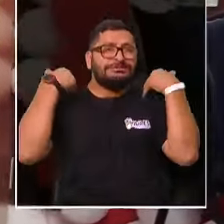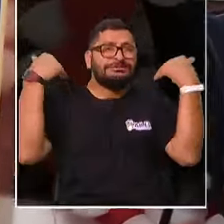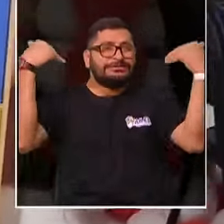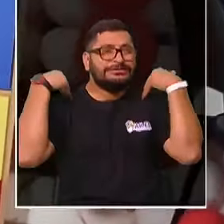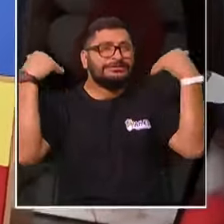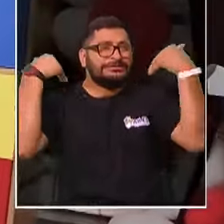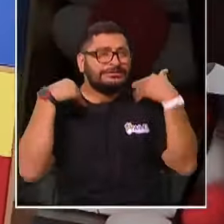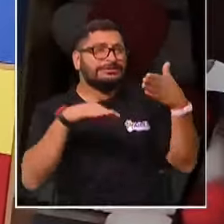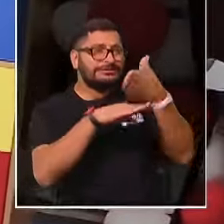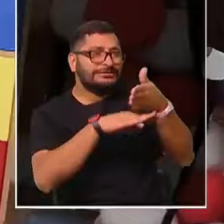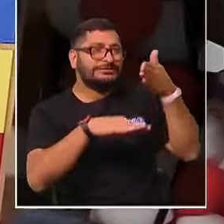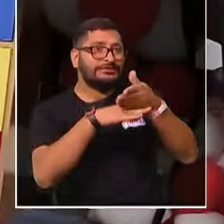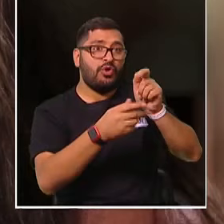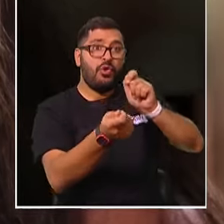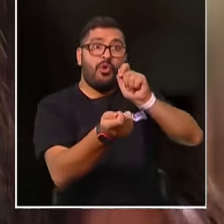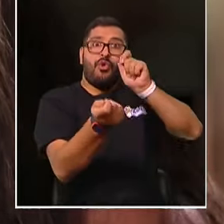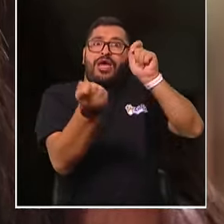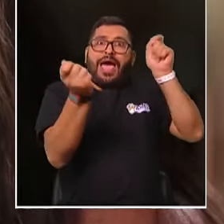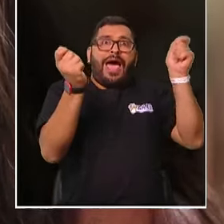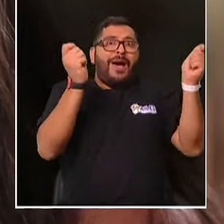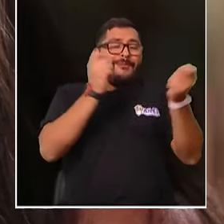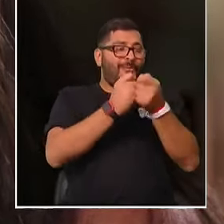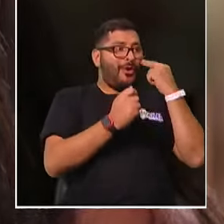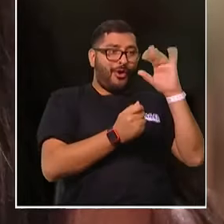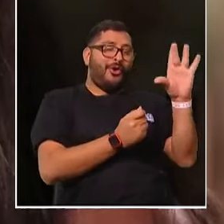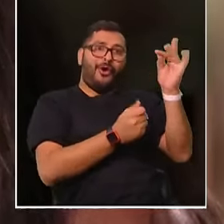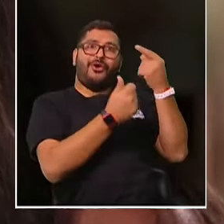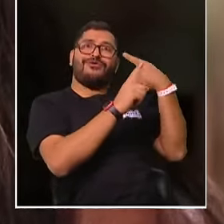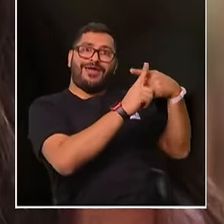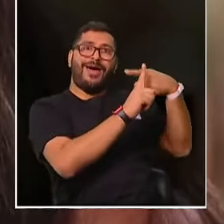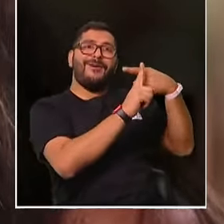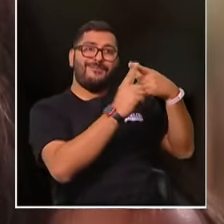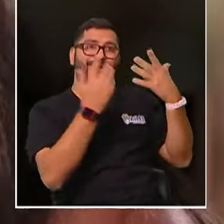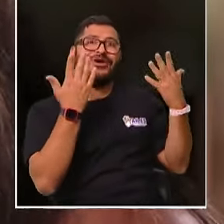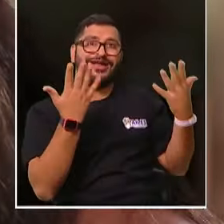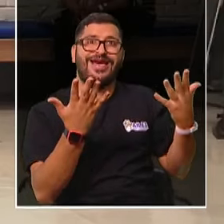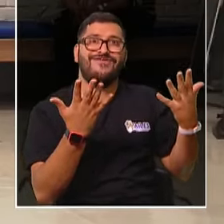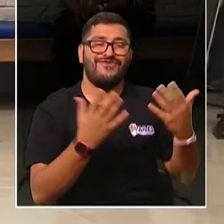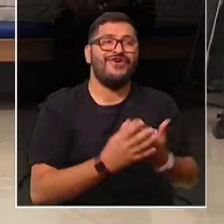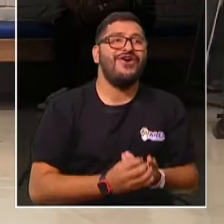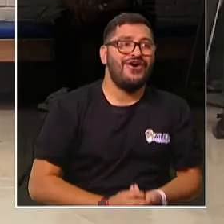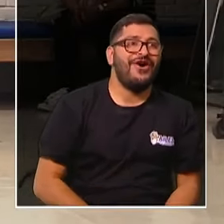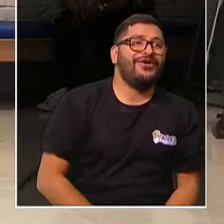del locomat, el cambio súper grande, se nota mucho.